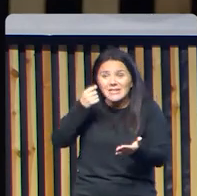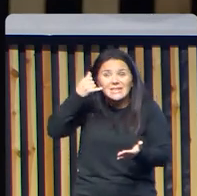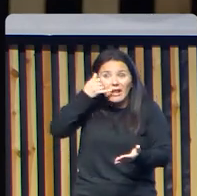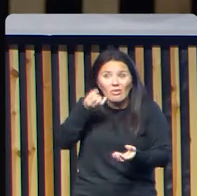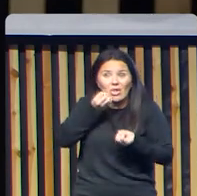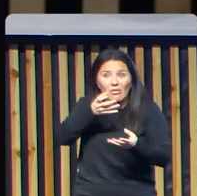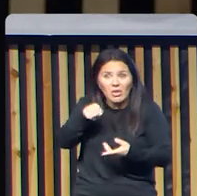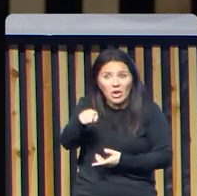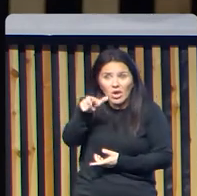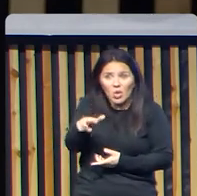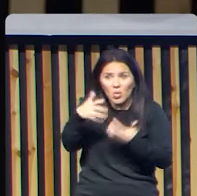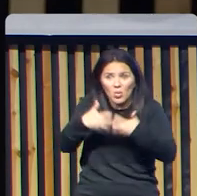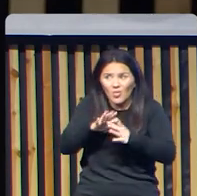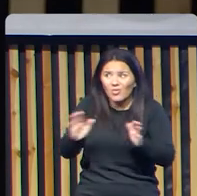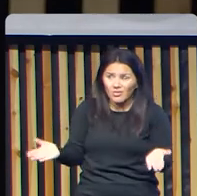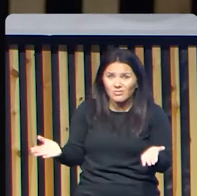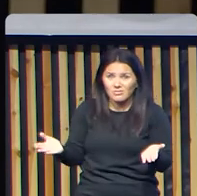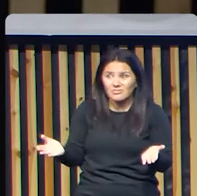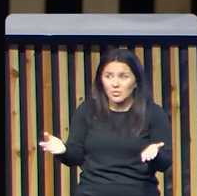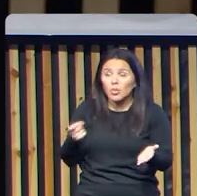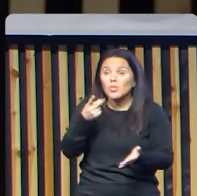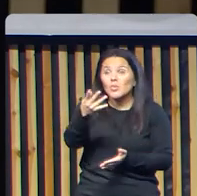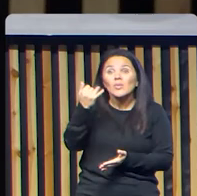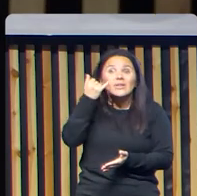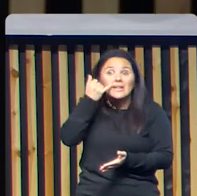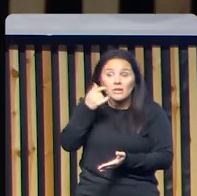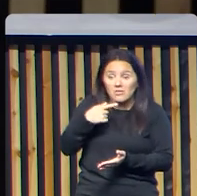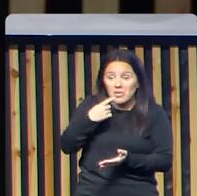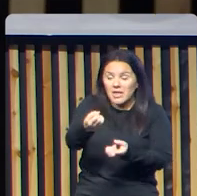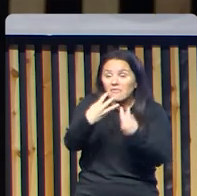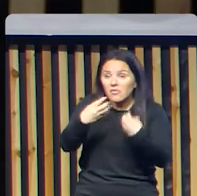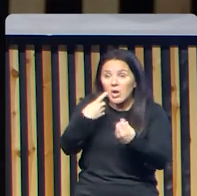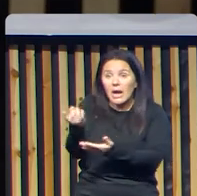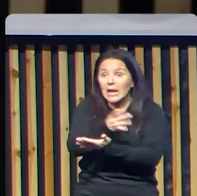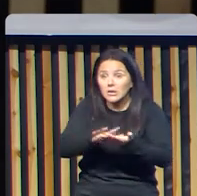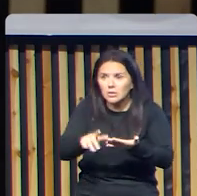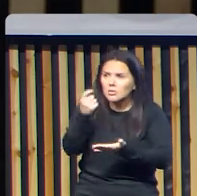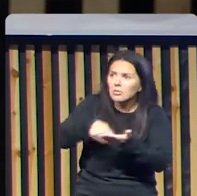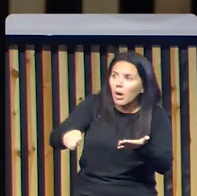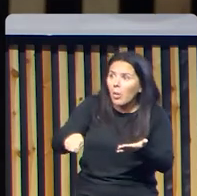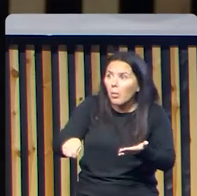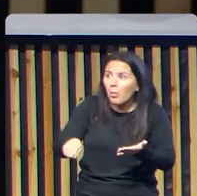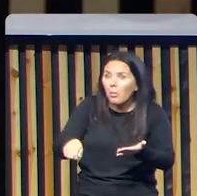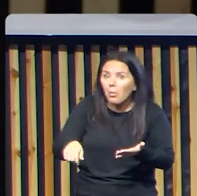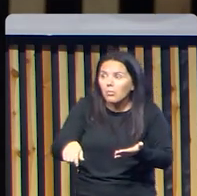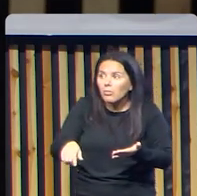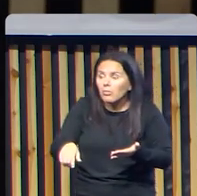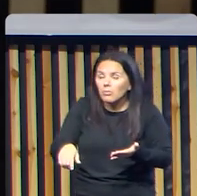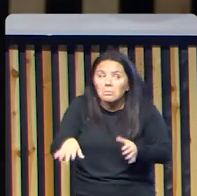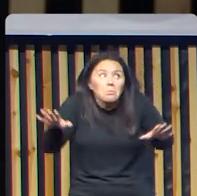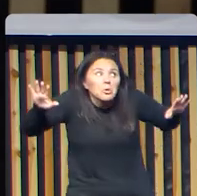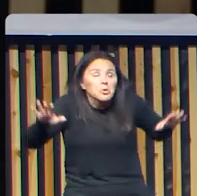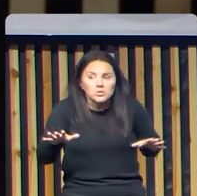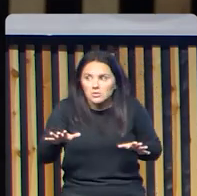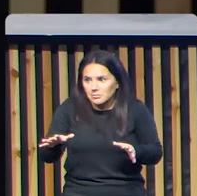de información no funciona o es más este número de teléfono que decís que es de información es gratuito Es de pago Ah pues no tengo ni idea Bueno pues quizá